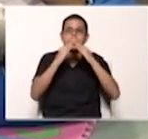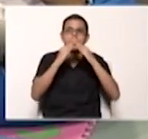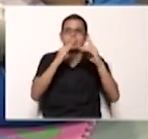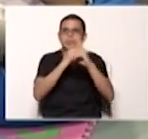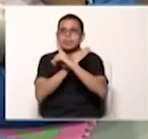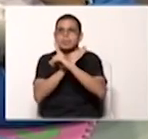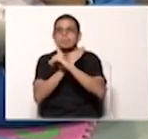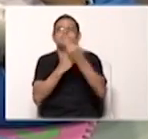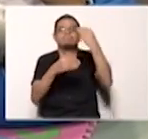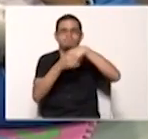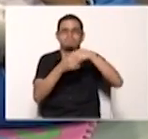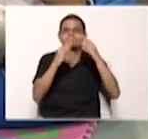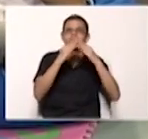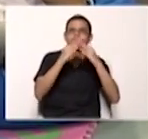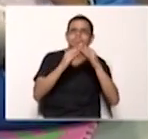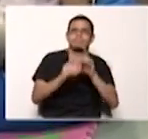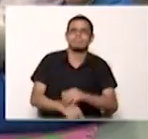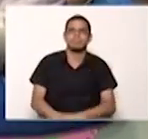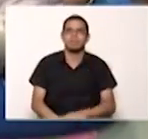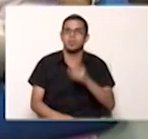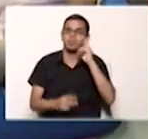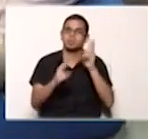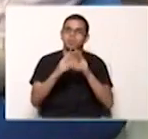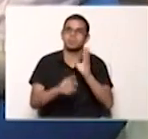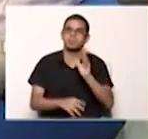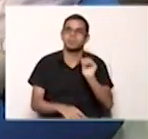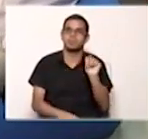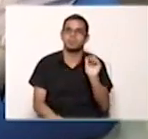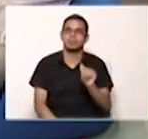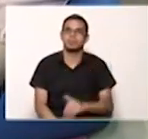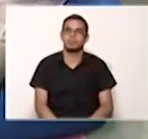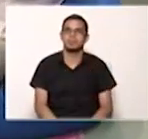necesario, no salga de casa, quédese en ella. Hasta luego. Chao.